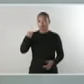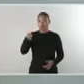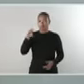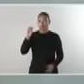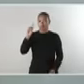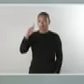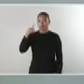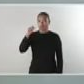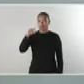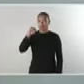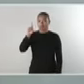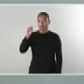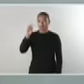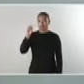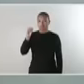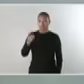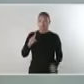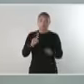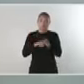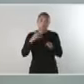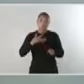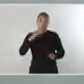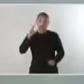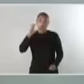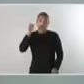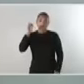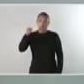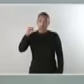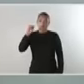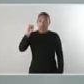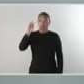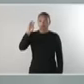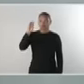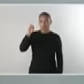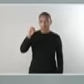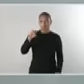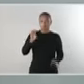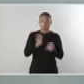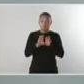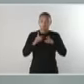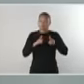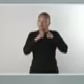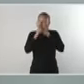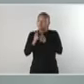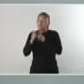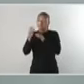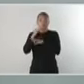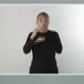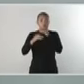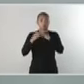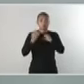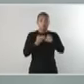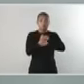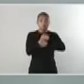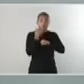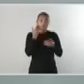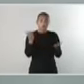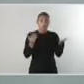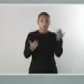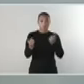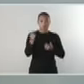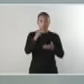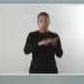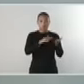cínicos Baltazar tiene el cinismo de andar recorriendo el estado pidiendo el voto